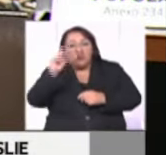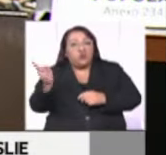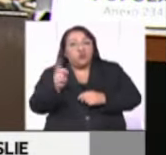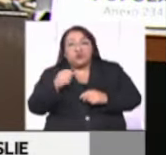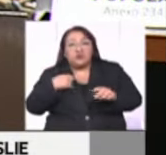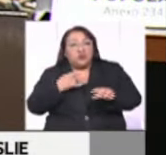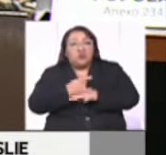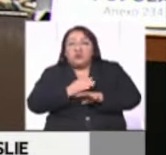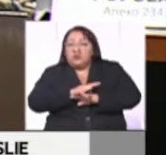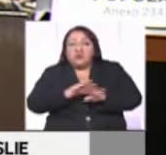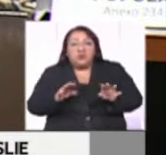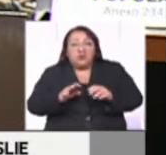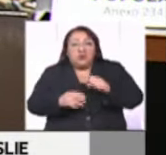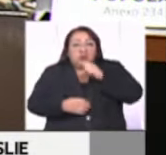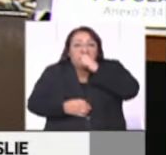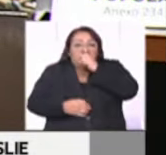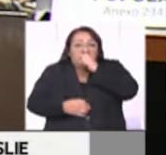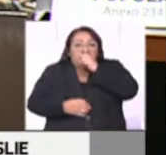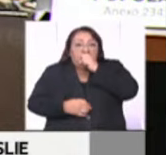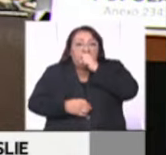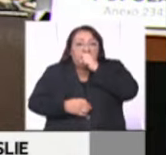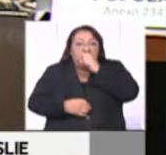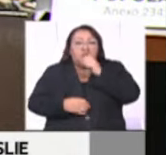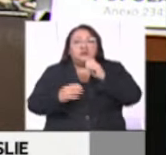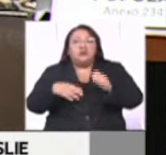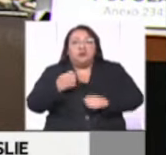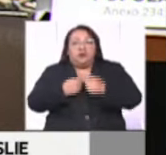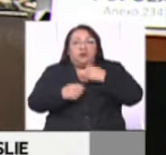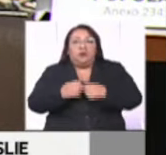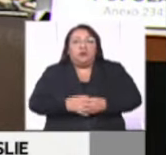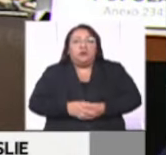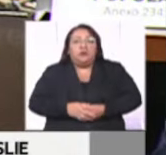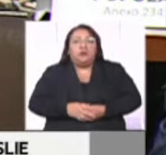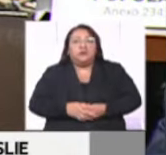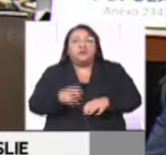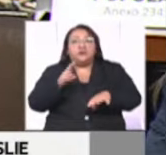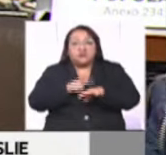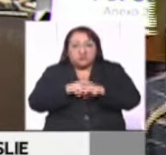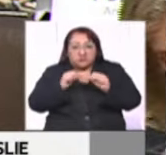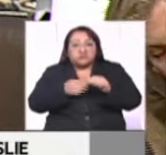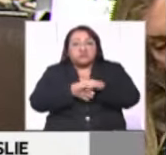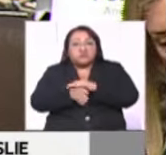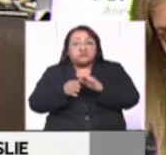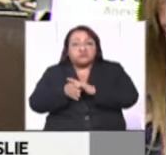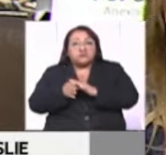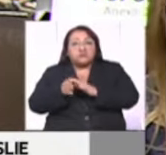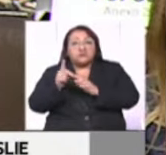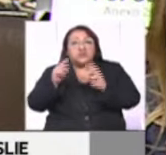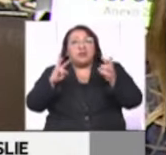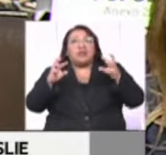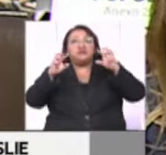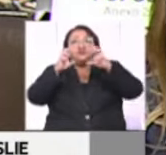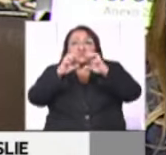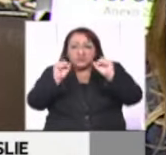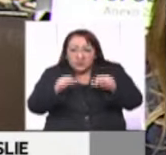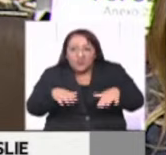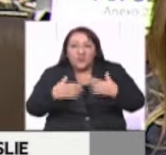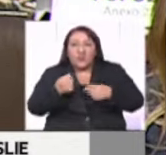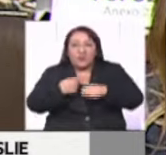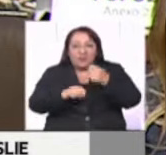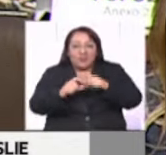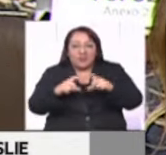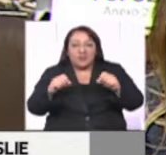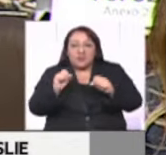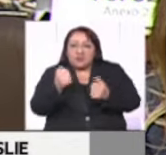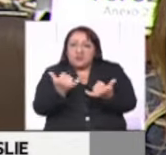en contra de que se pueda vender de manera virtual los boletos de acceso al Santuario Histórico de Machu Picchu. Creo que en los